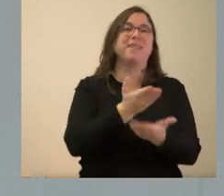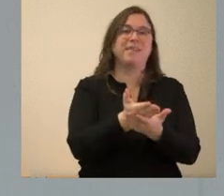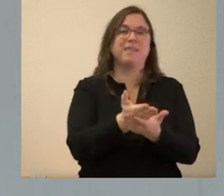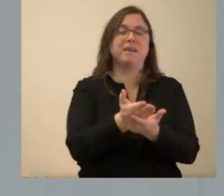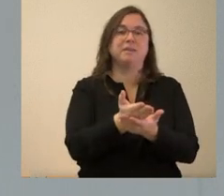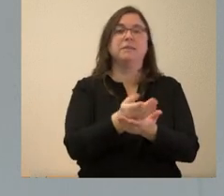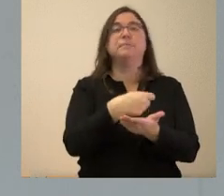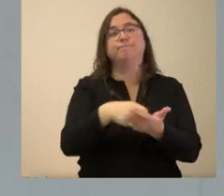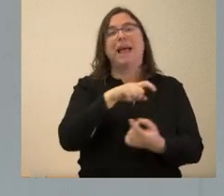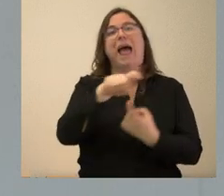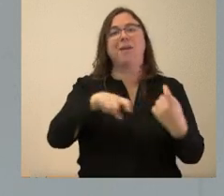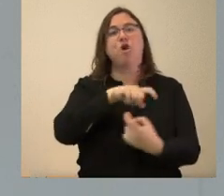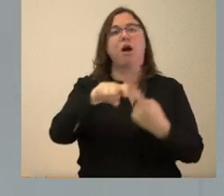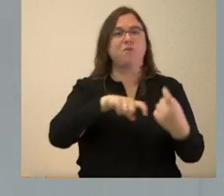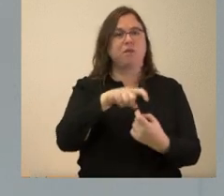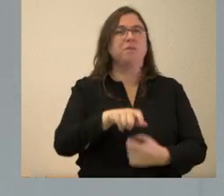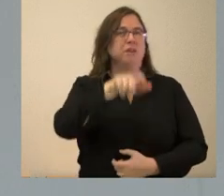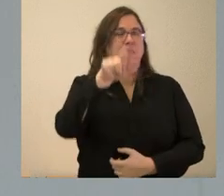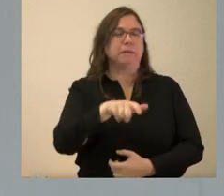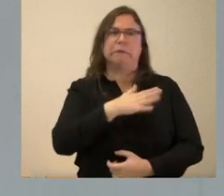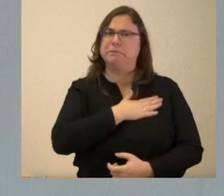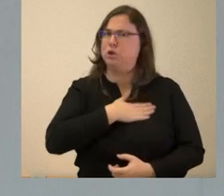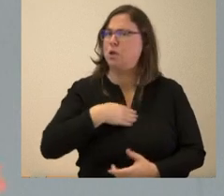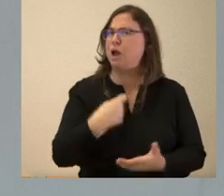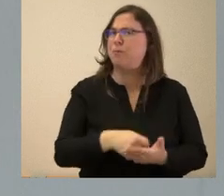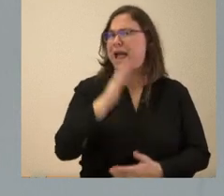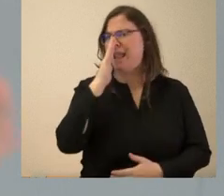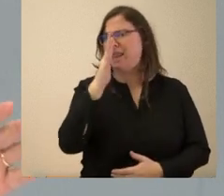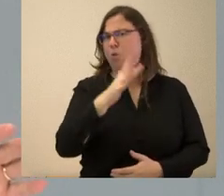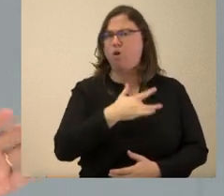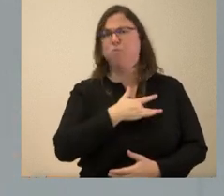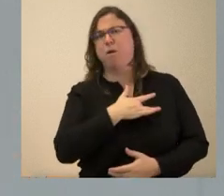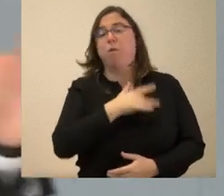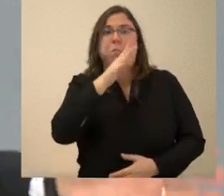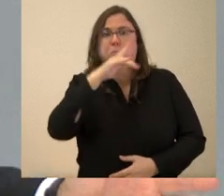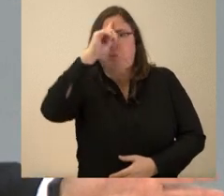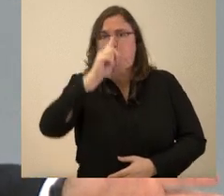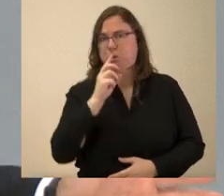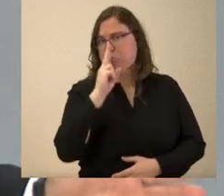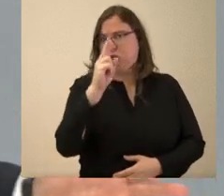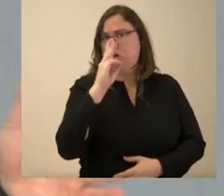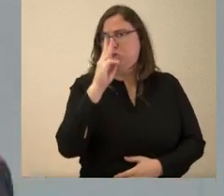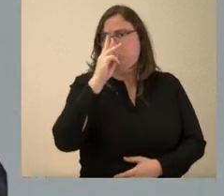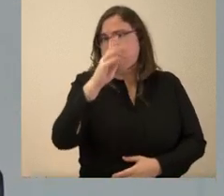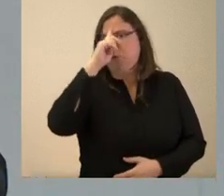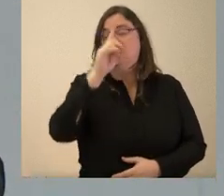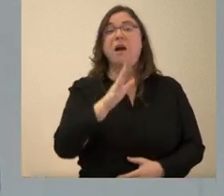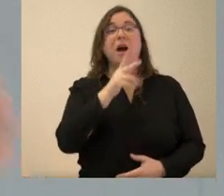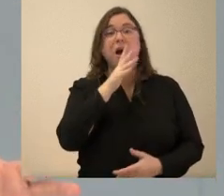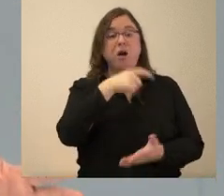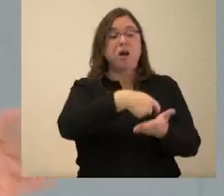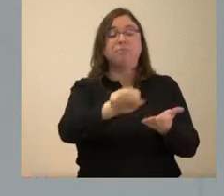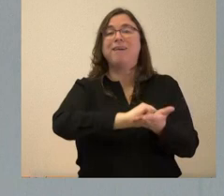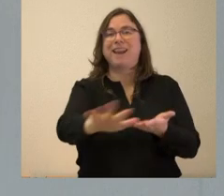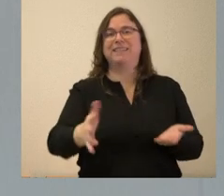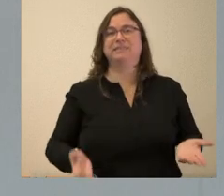la licencia se sacara todos los años había personas que no querían pagar la licencia de cinco años de golpe porque no sabían si querían tener esa necesidad por cinco años ahora como la tasa es